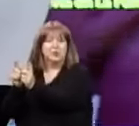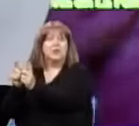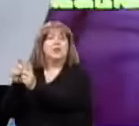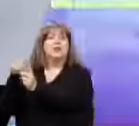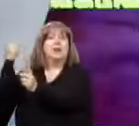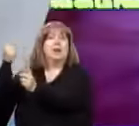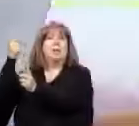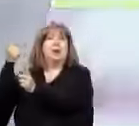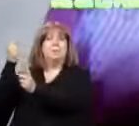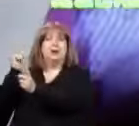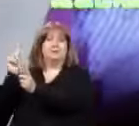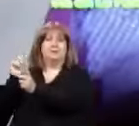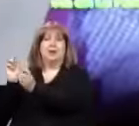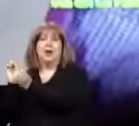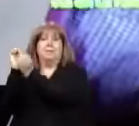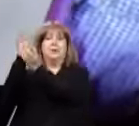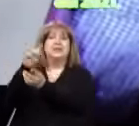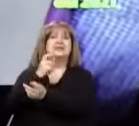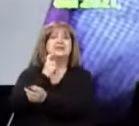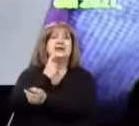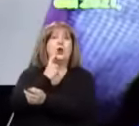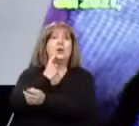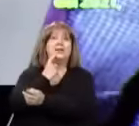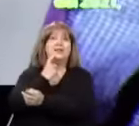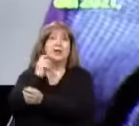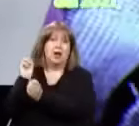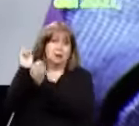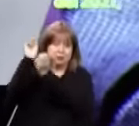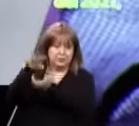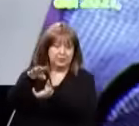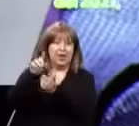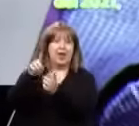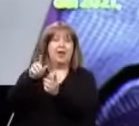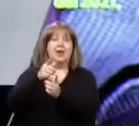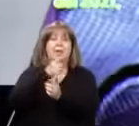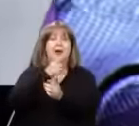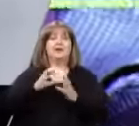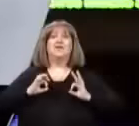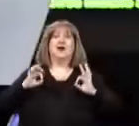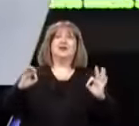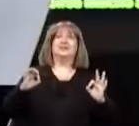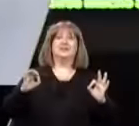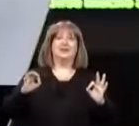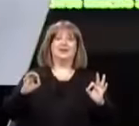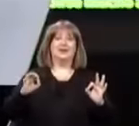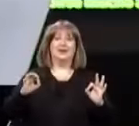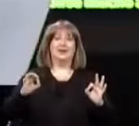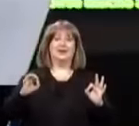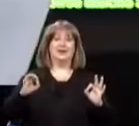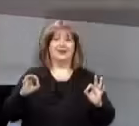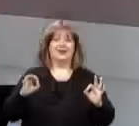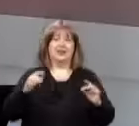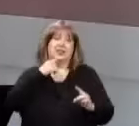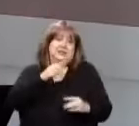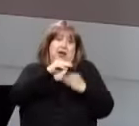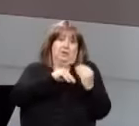Luis, donde estaban juntas, y lo que decía la familia es que estuvieron de vacaciones. A ver, eso es lo que dice la